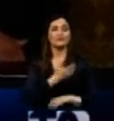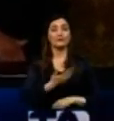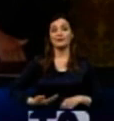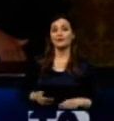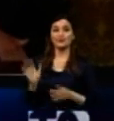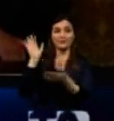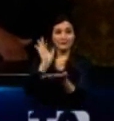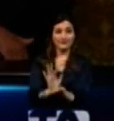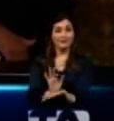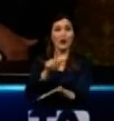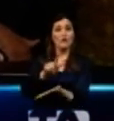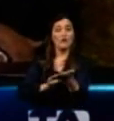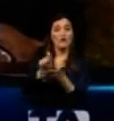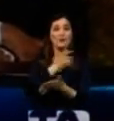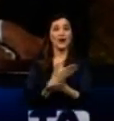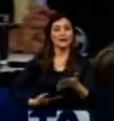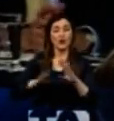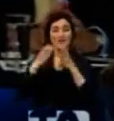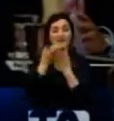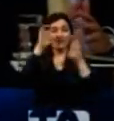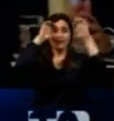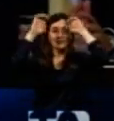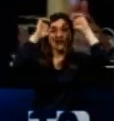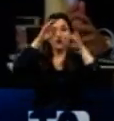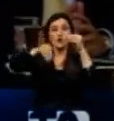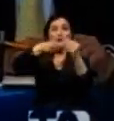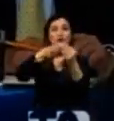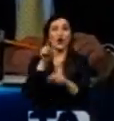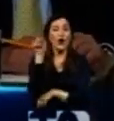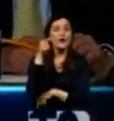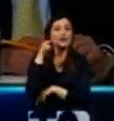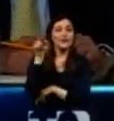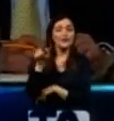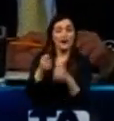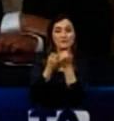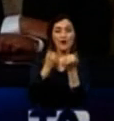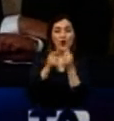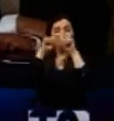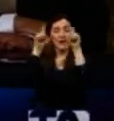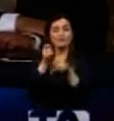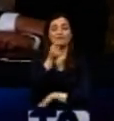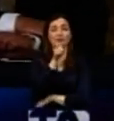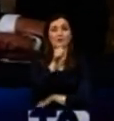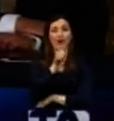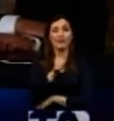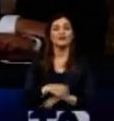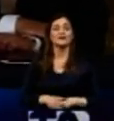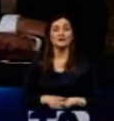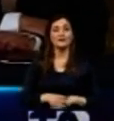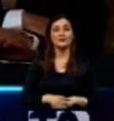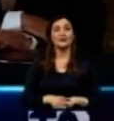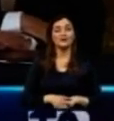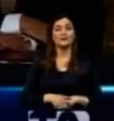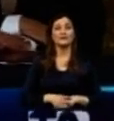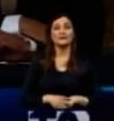firma como presidente del Comité Estratégico de Inversiones. Allí manifestó que apoya al sector privado y recordó, como lo dijo ya al momento